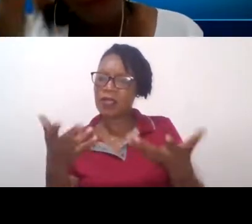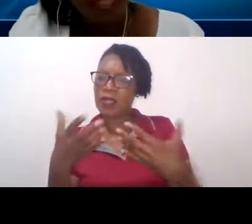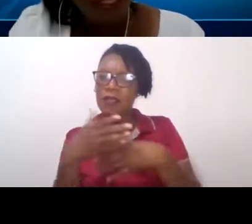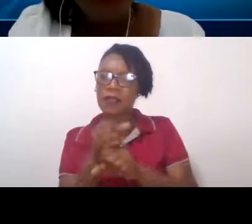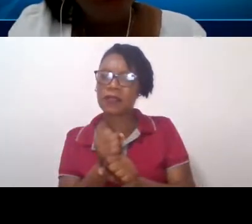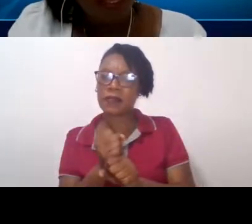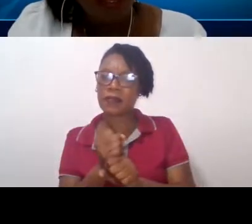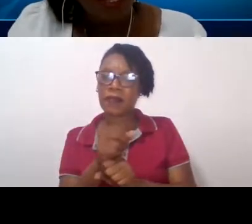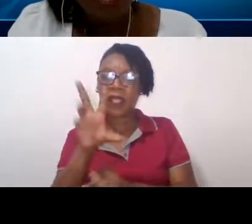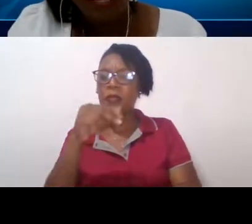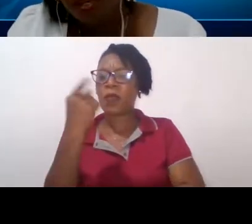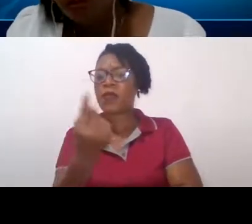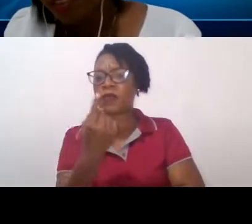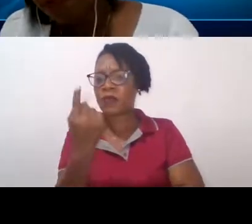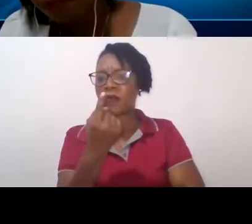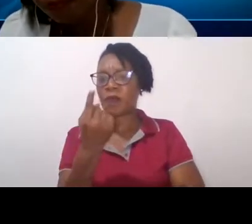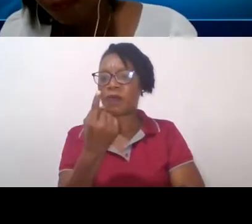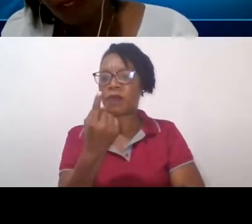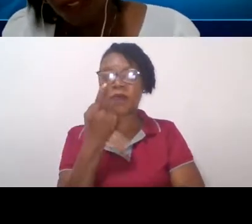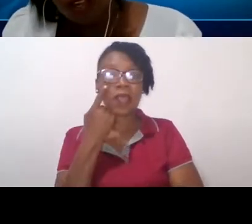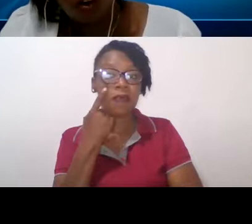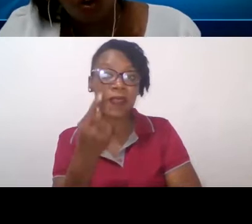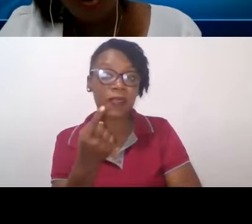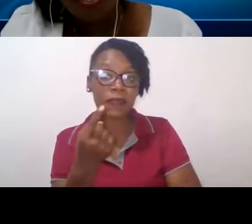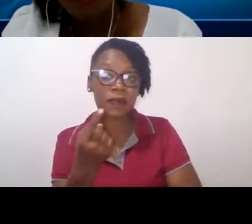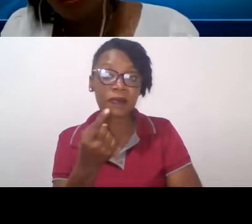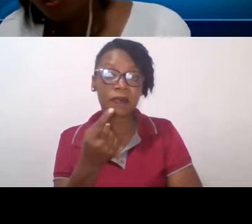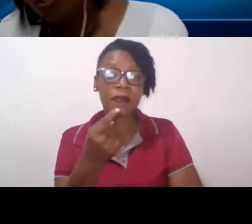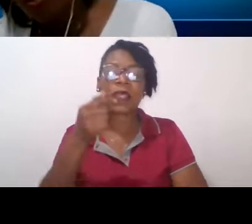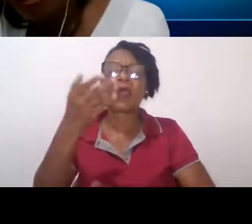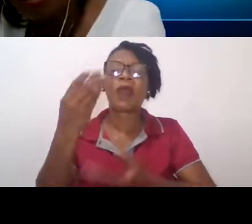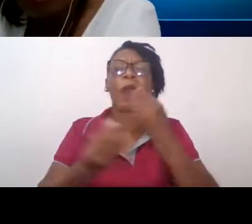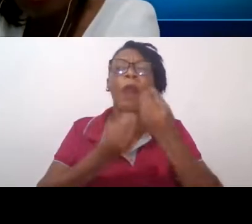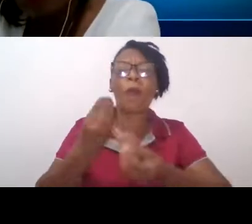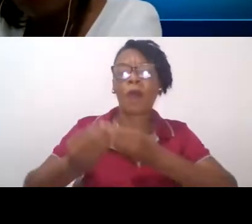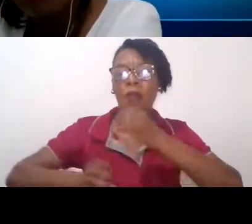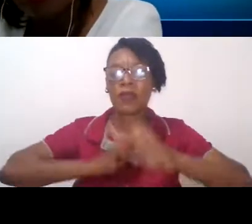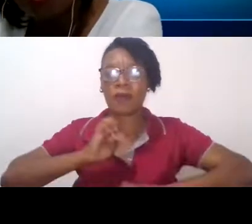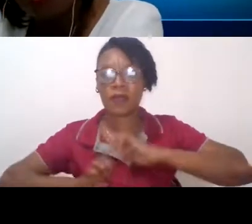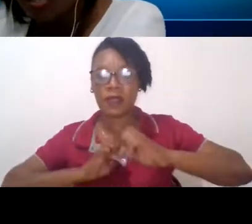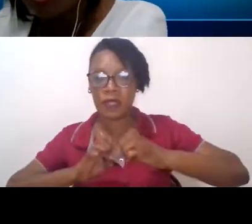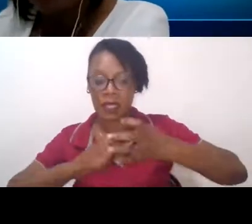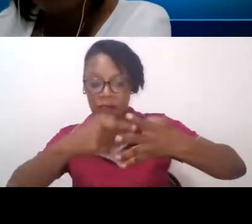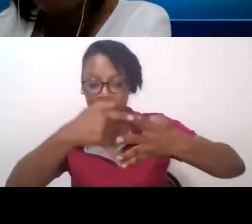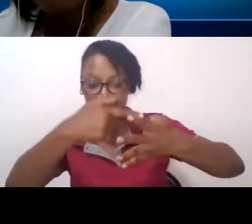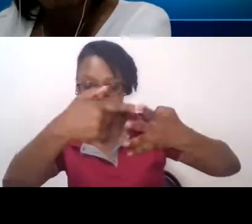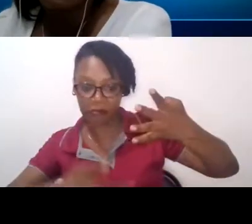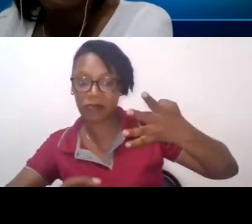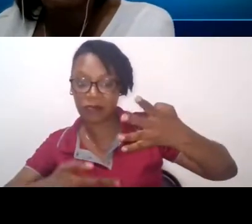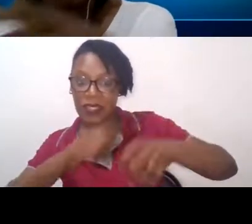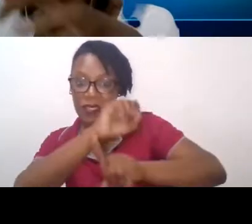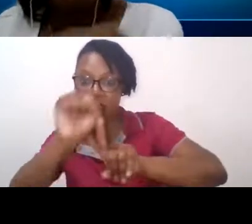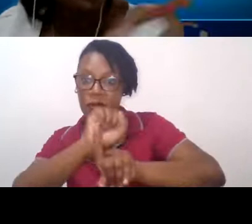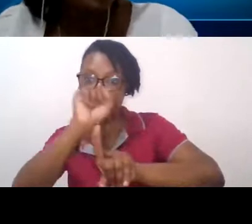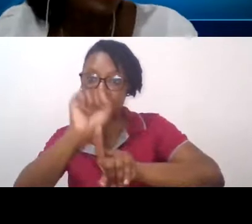hacer? No es solamente para darme cuenta cómo las emociones desencadenaron la situación, sino también puede